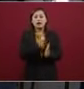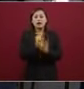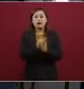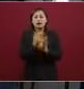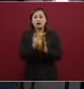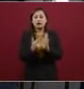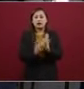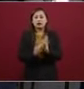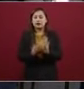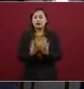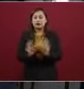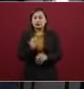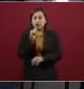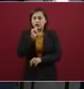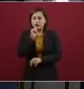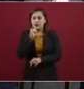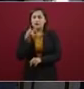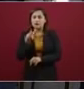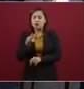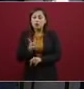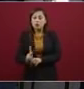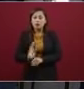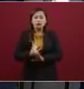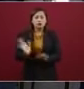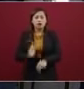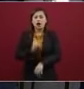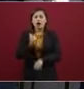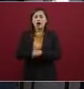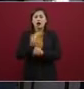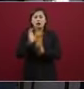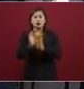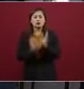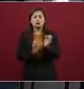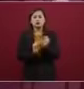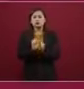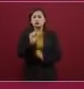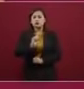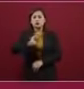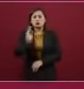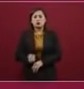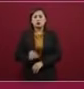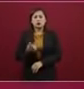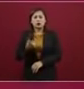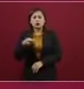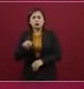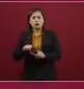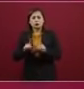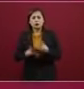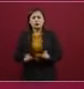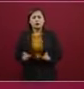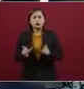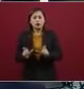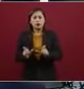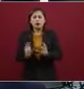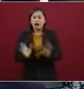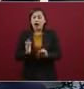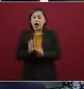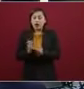ya contamos con la creación constitucional de la Guardia, estamos anticipando